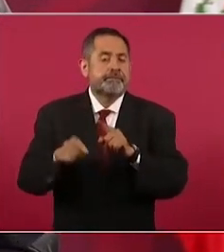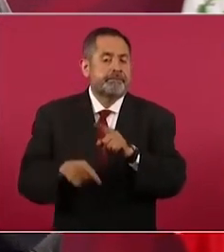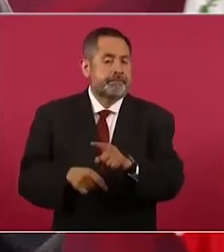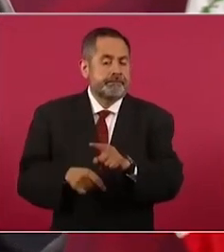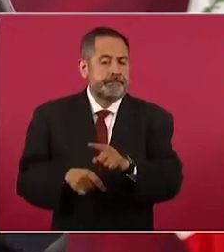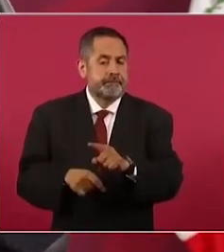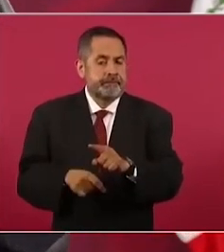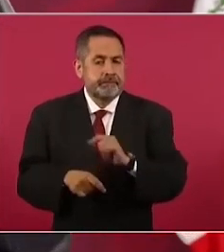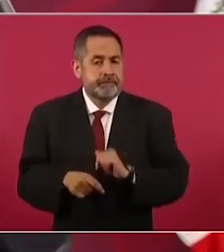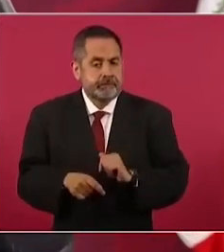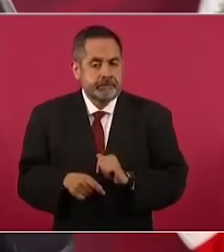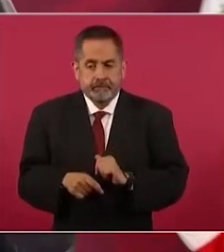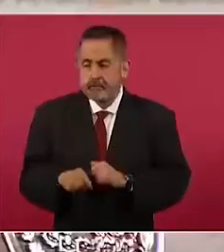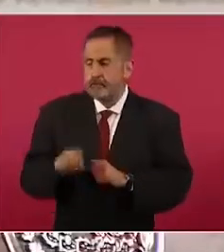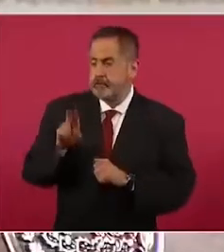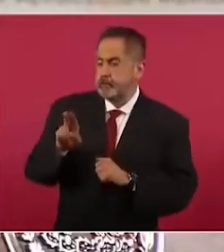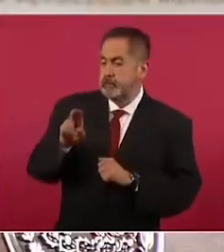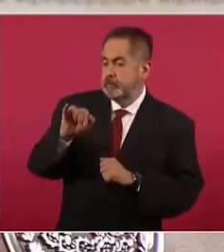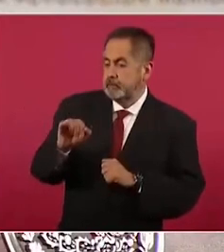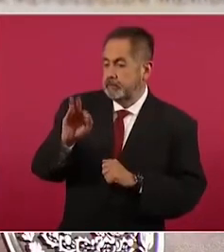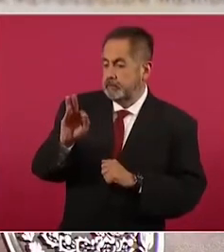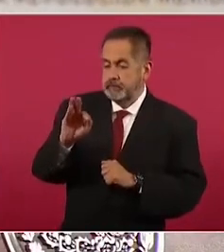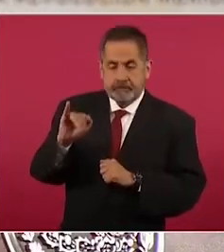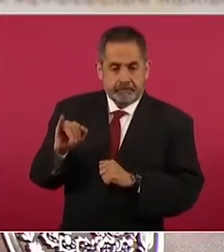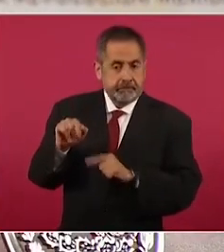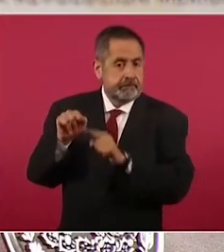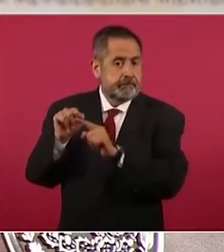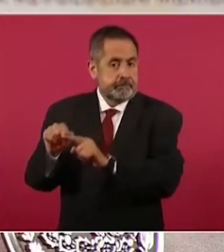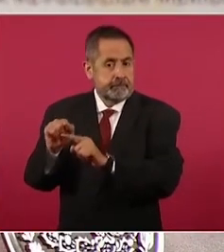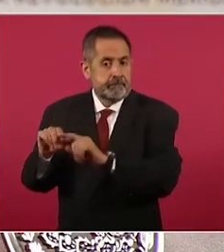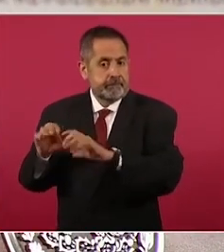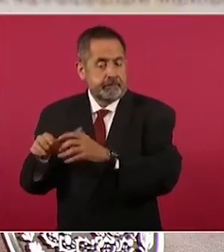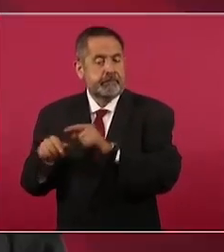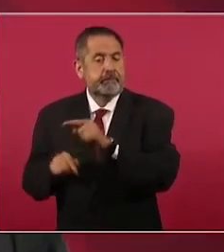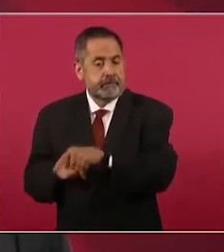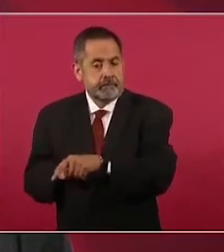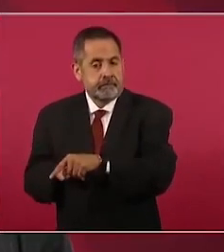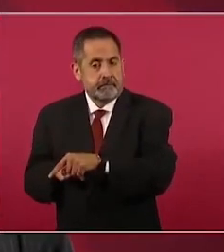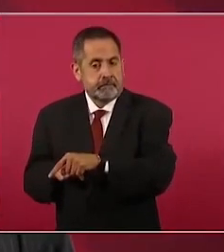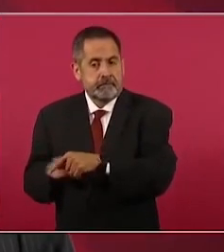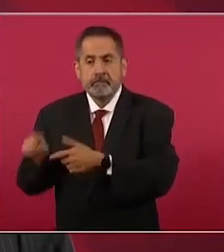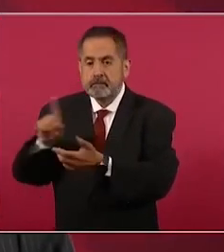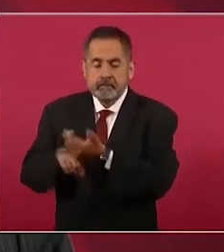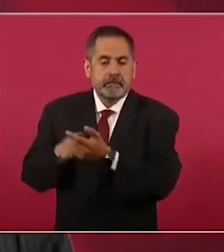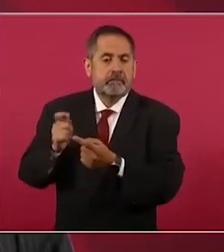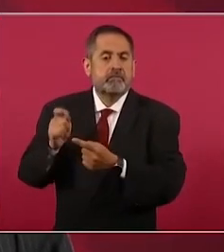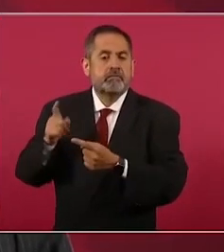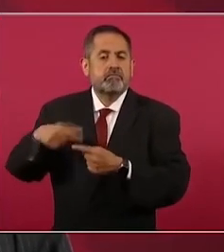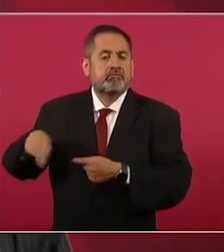que la Unidad de Inteligencia Financiera se convierta